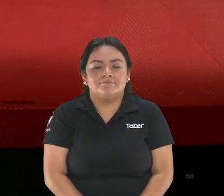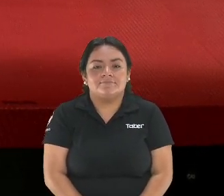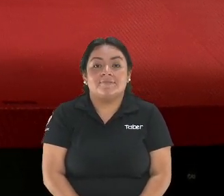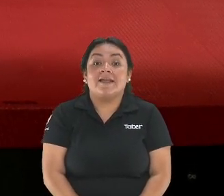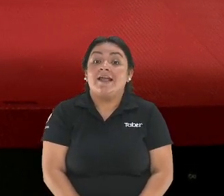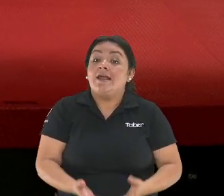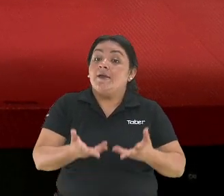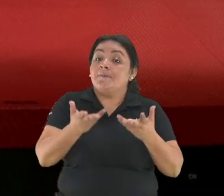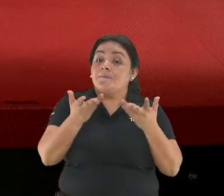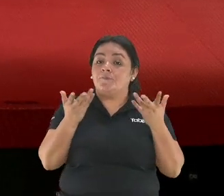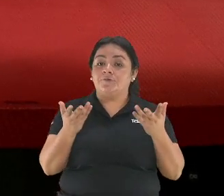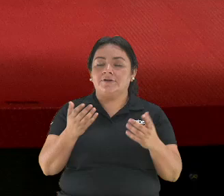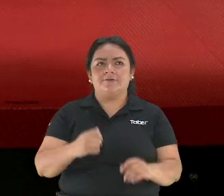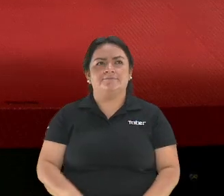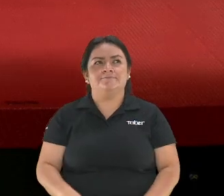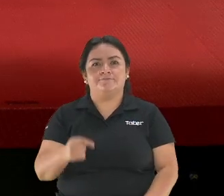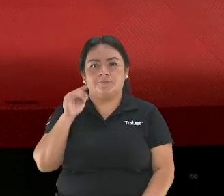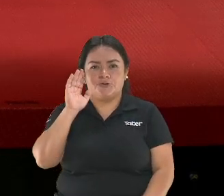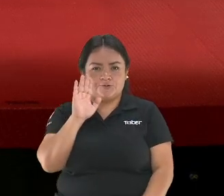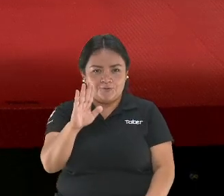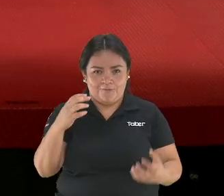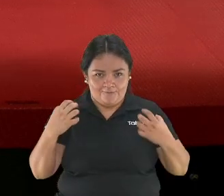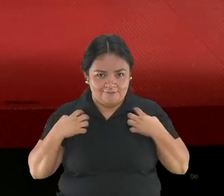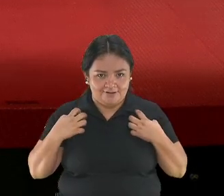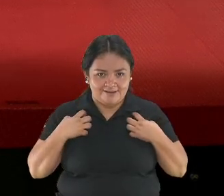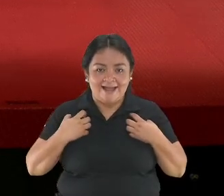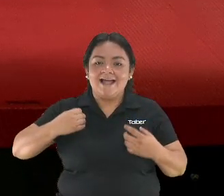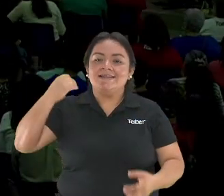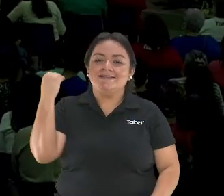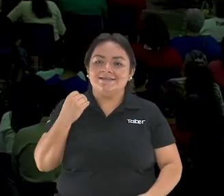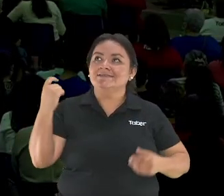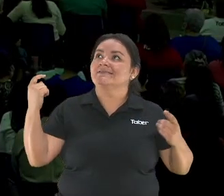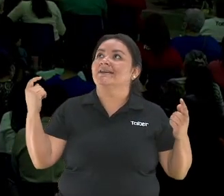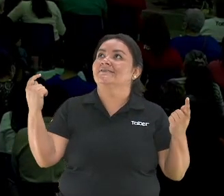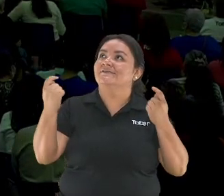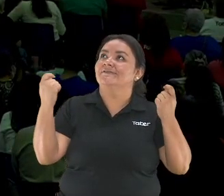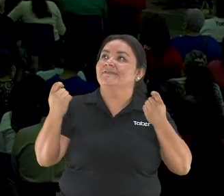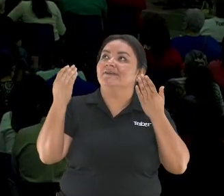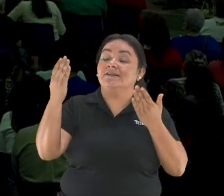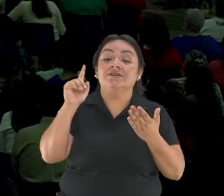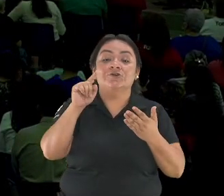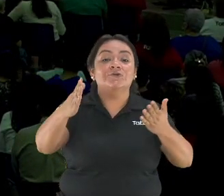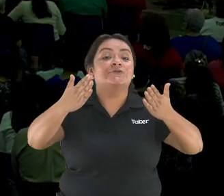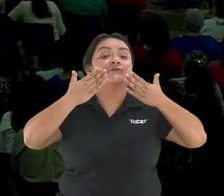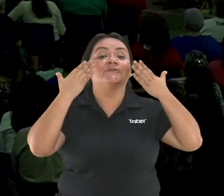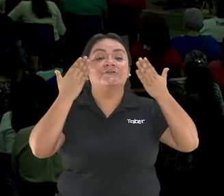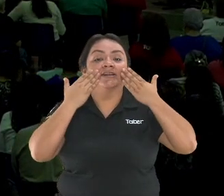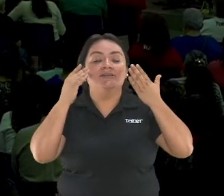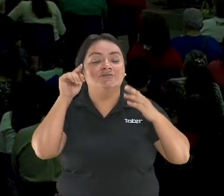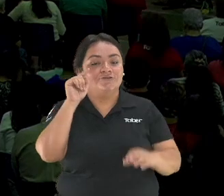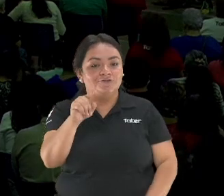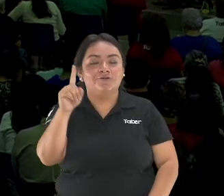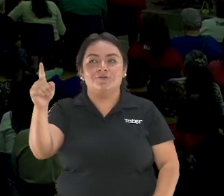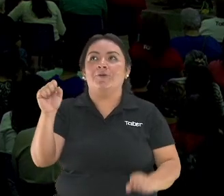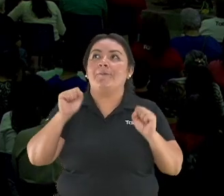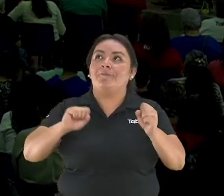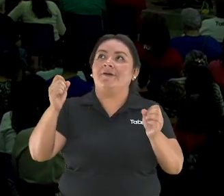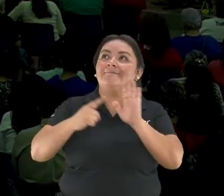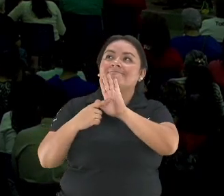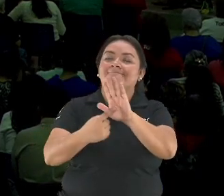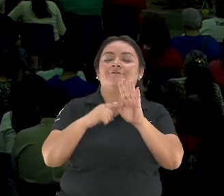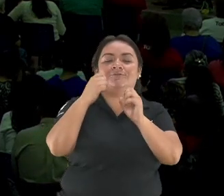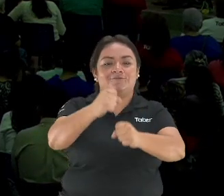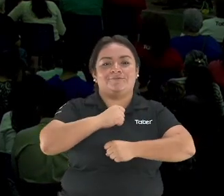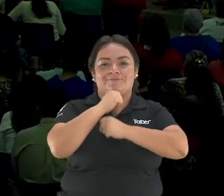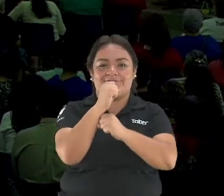porque en la condición que tú estás tienes que gloria arte que eres un candidato perfecto para que dios manifieste